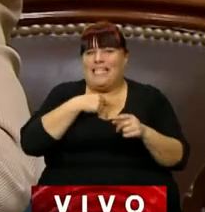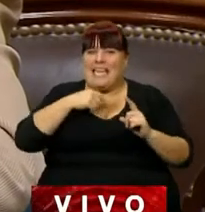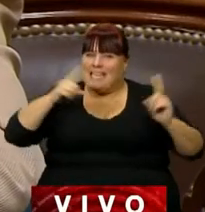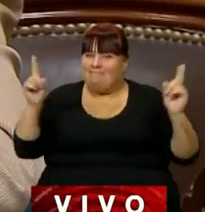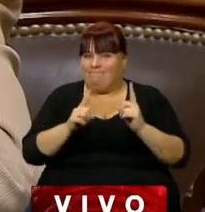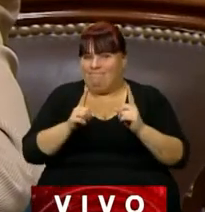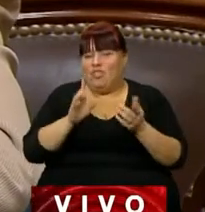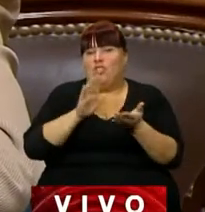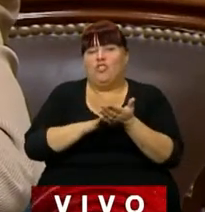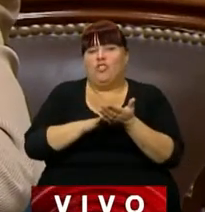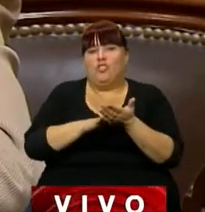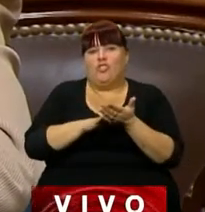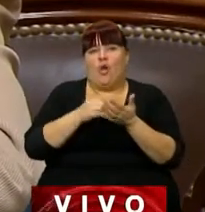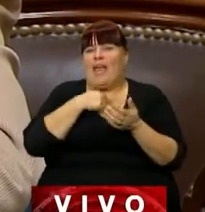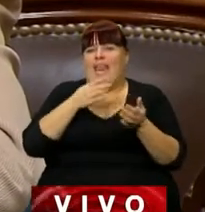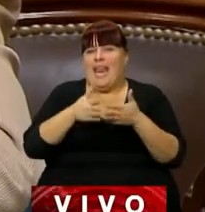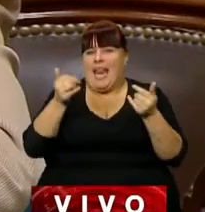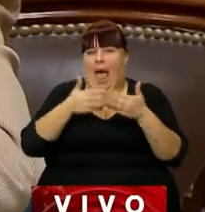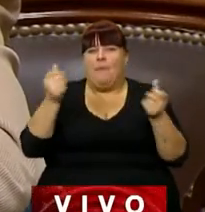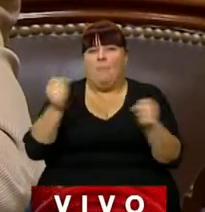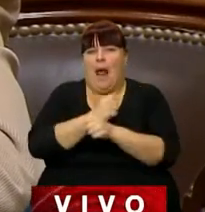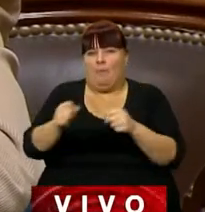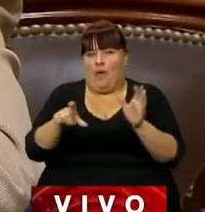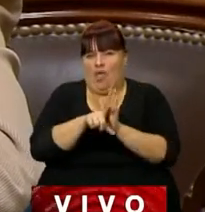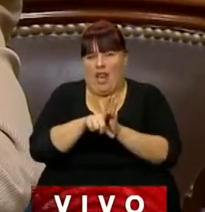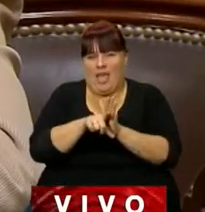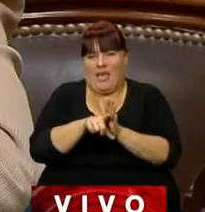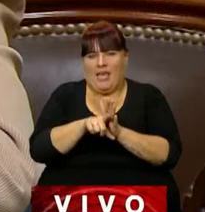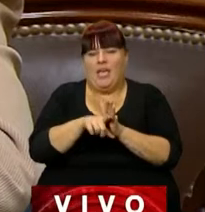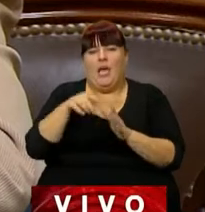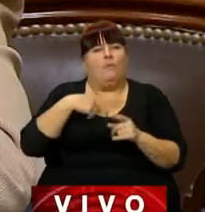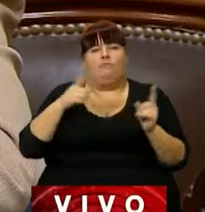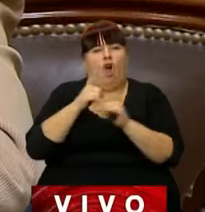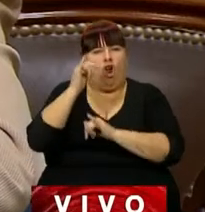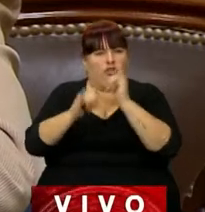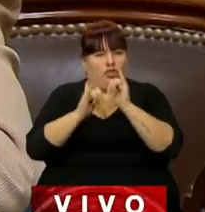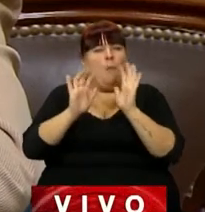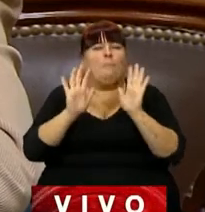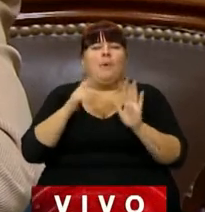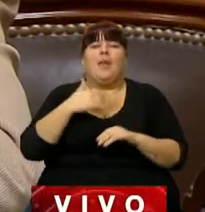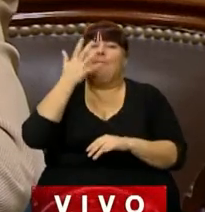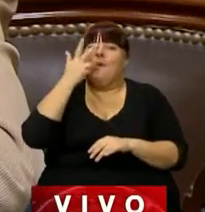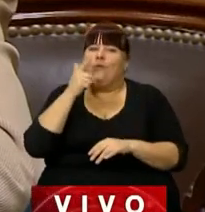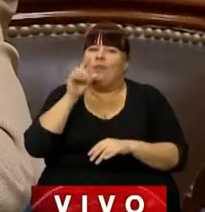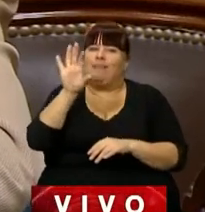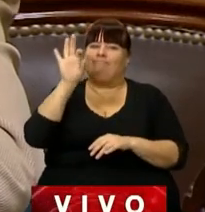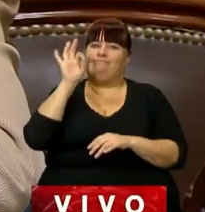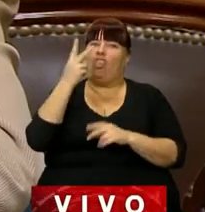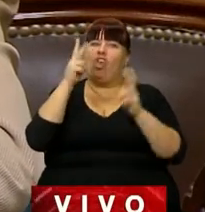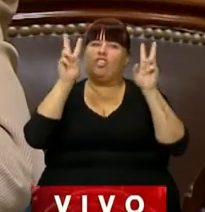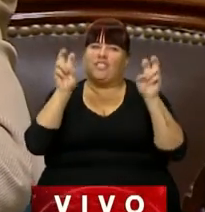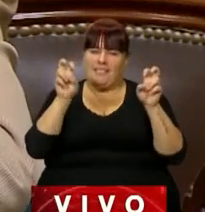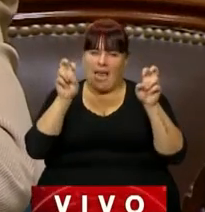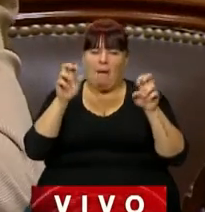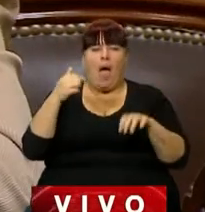queriendo tener con mayor rapidez en poder sancionar esta ley, voy a ser breve, pero quería tomar dos temas